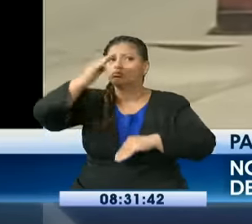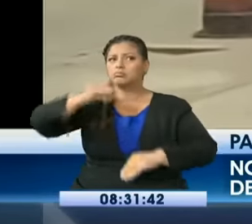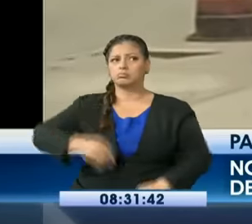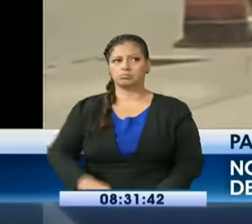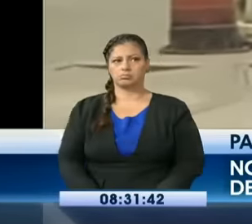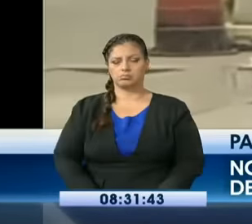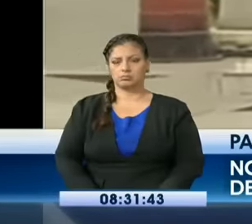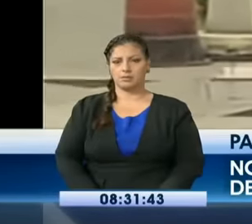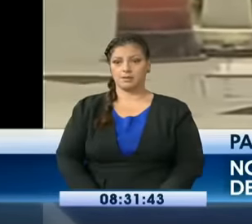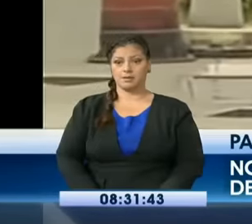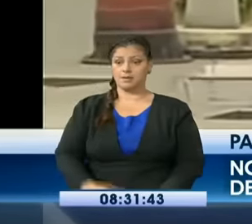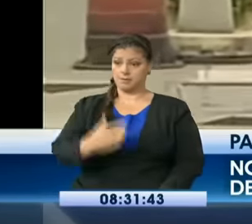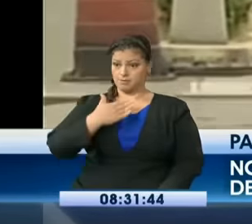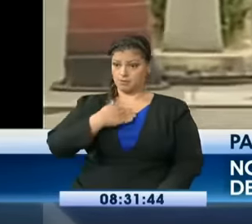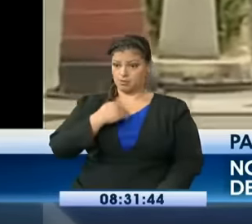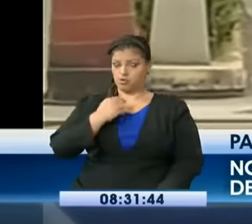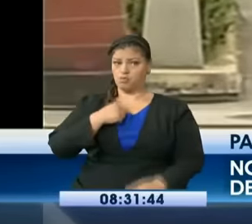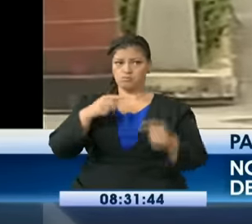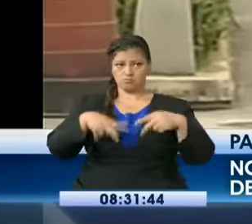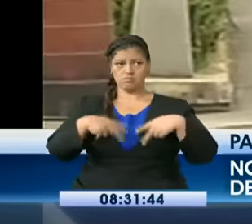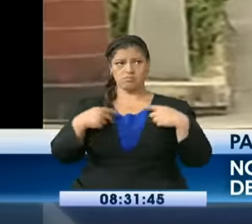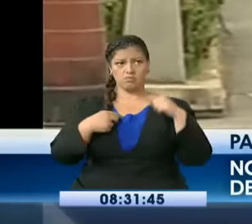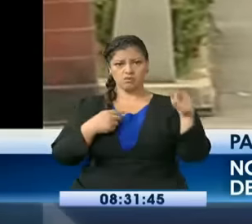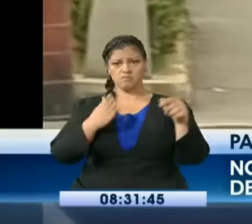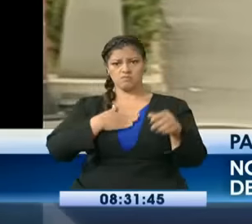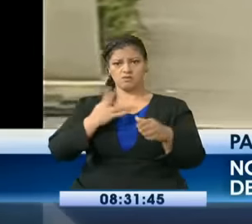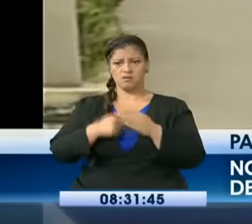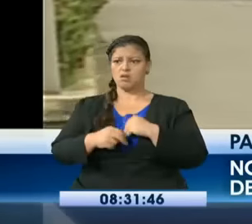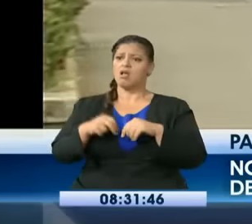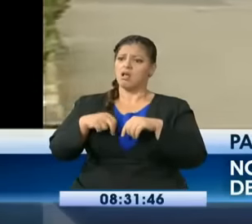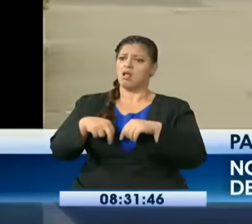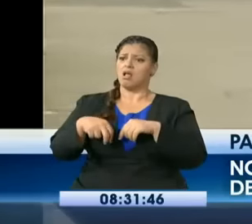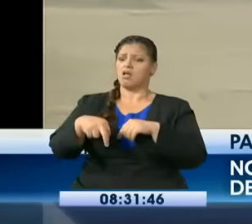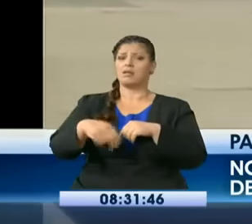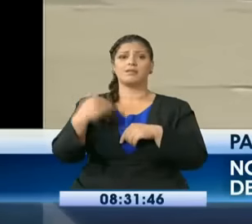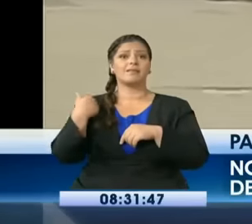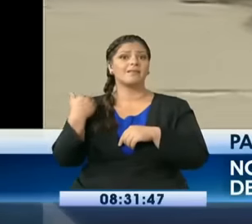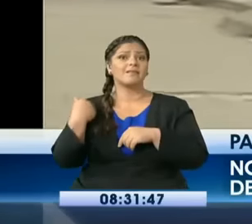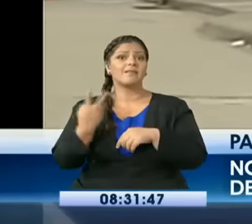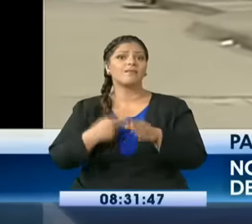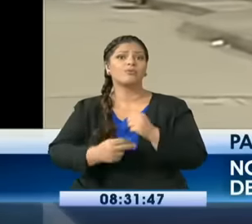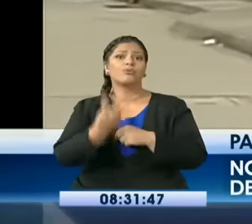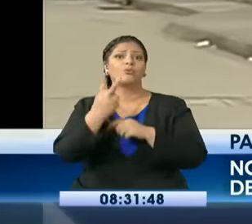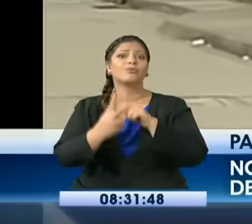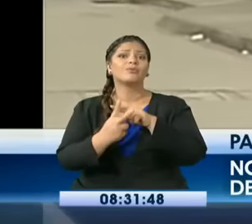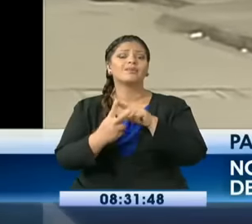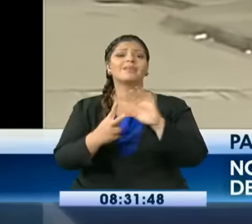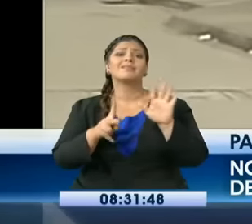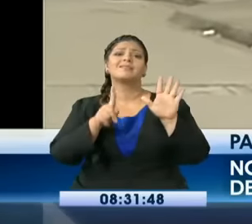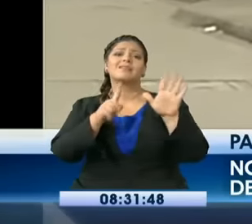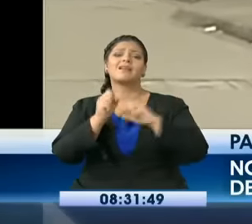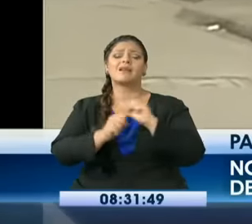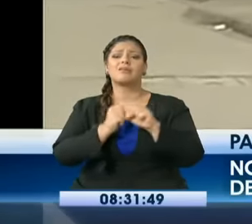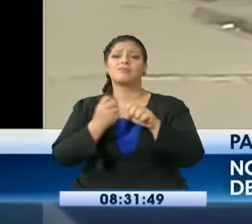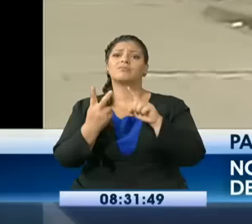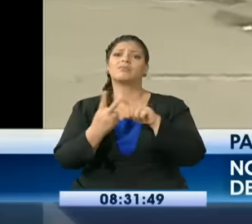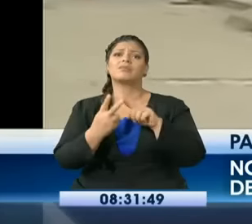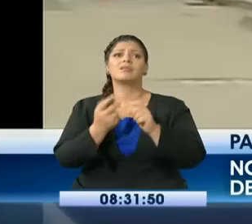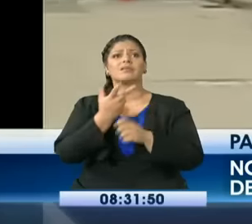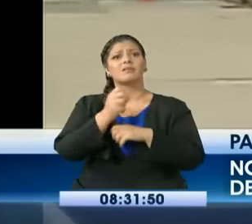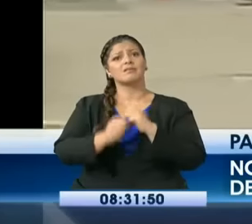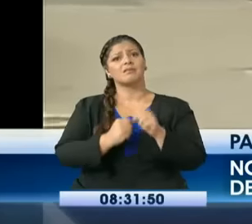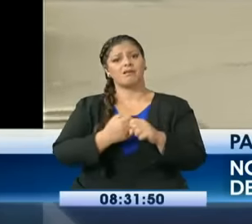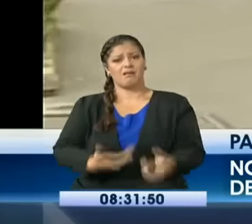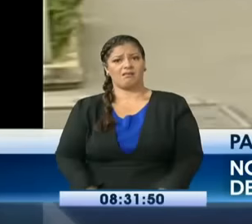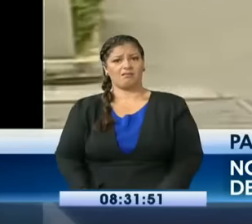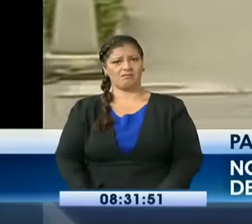yo camino, yo vivo aquí. Sí, yo camino con mis hijos, una de 6 años y una de 13, los papitos pelean por ir en su carro, entonces yo también tengo derecho a encender mi